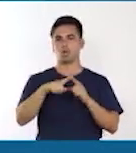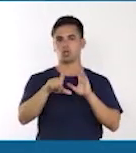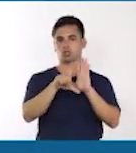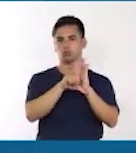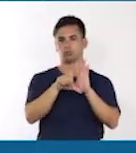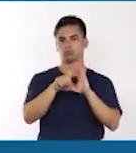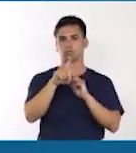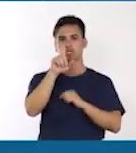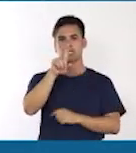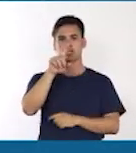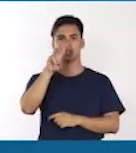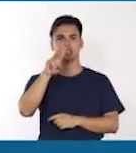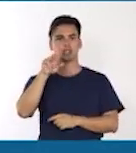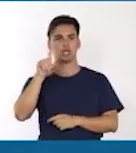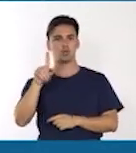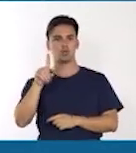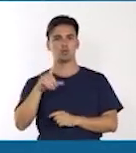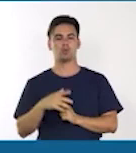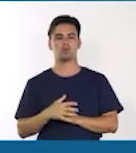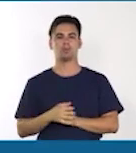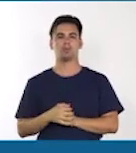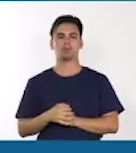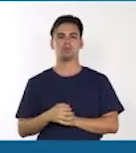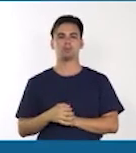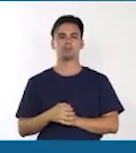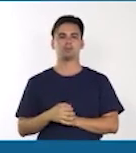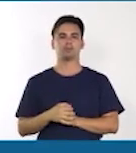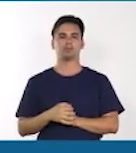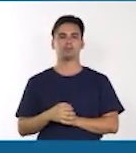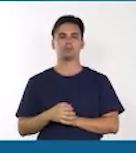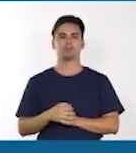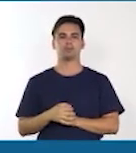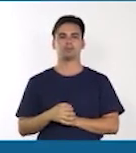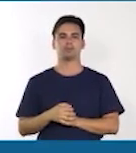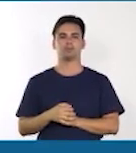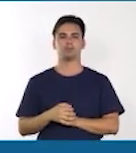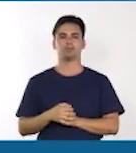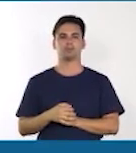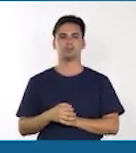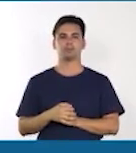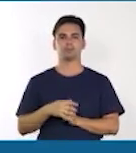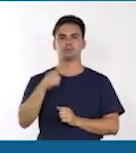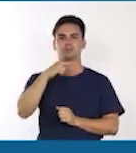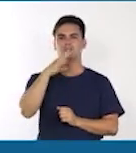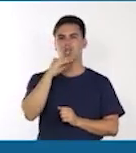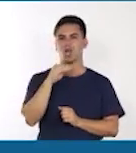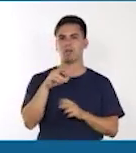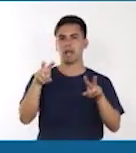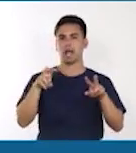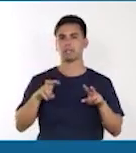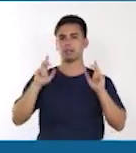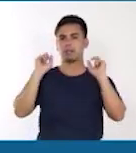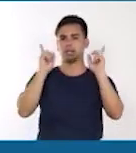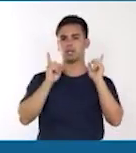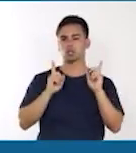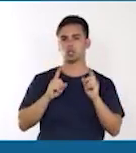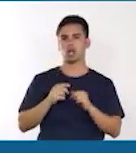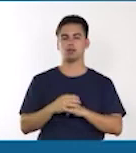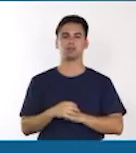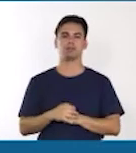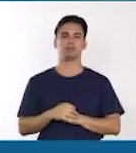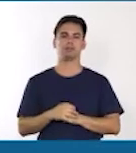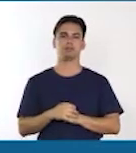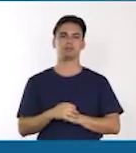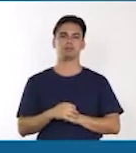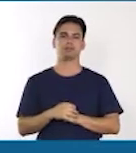municipales, la 131, que es la referida en igual sentido, pero a la Asamblea